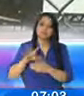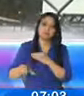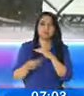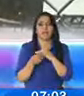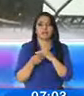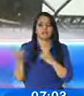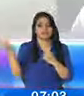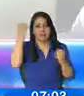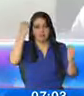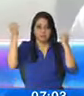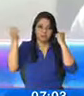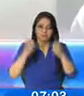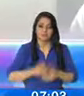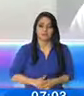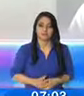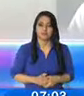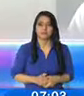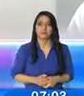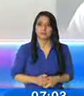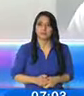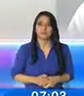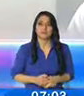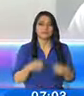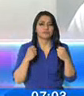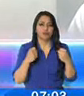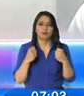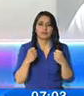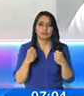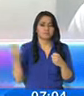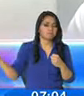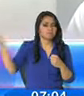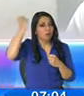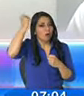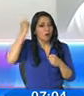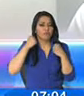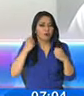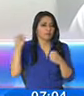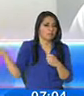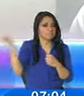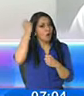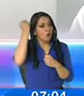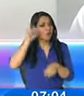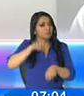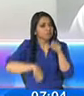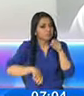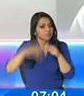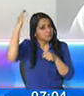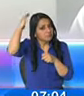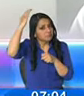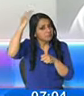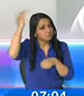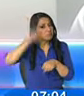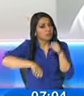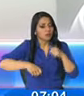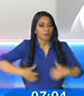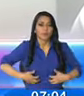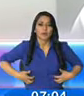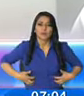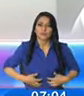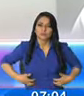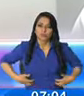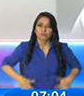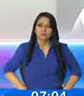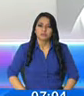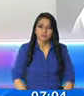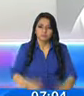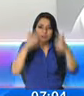trauma una lesión de trauma muy grave a nivel de cráneo con fractura de la base del cráneo varios huesos de de